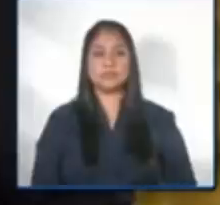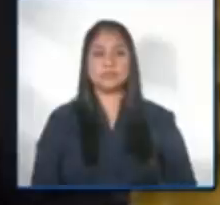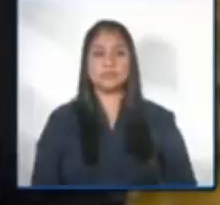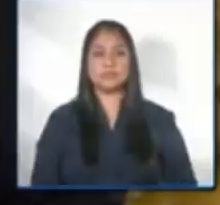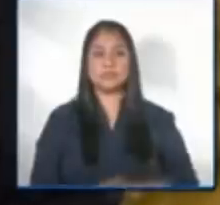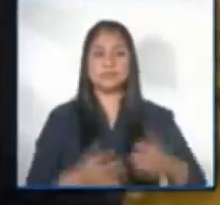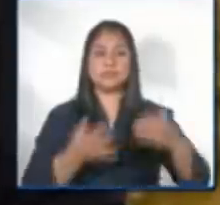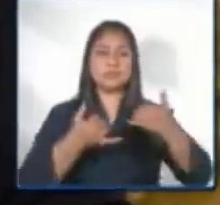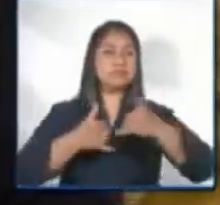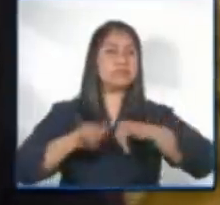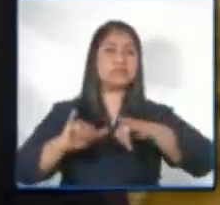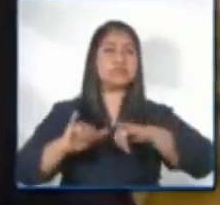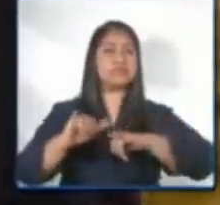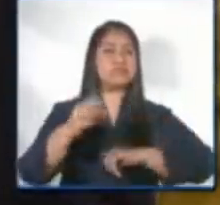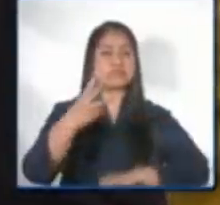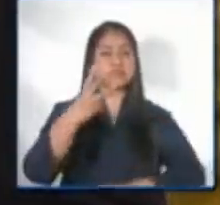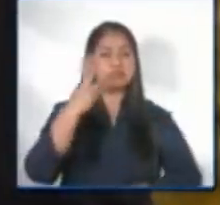Durante 3 días